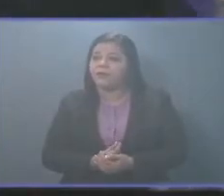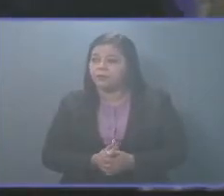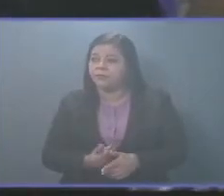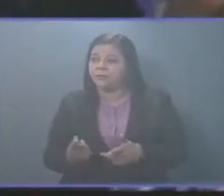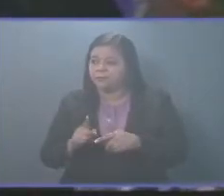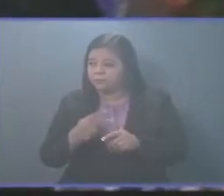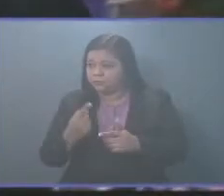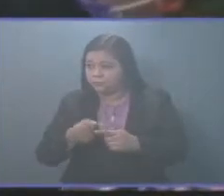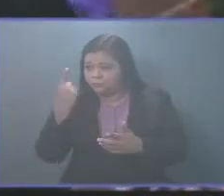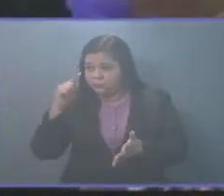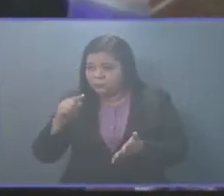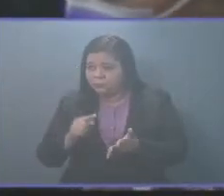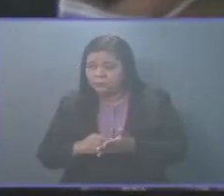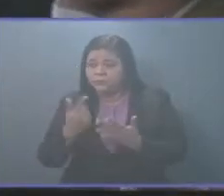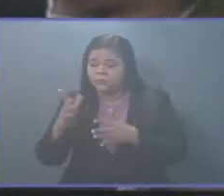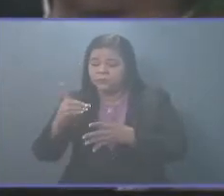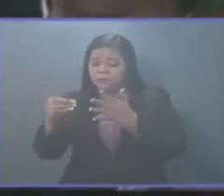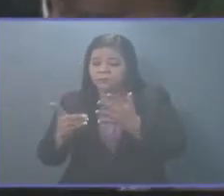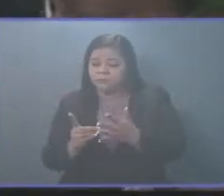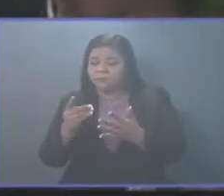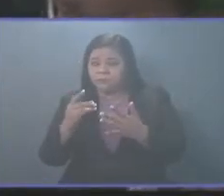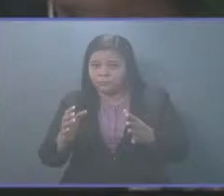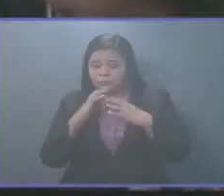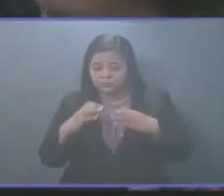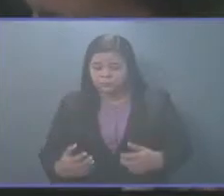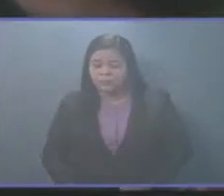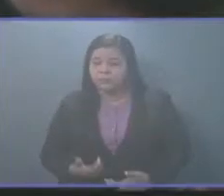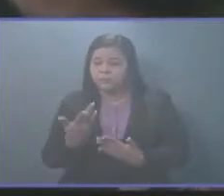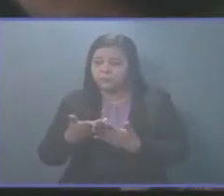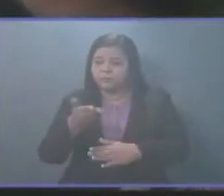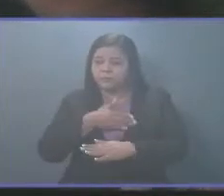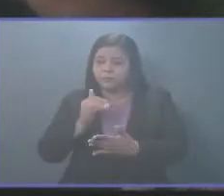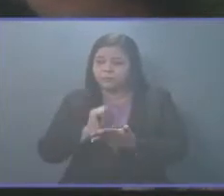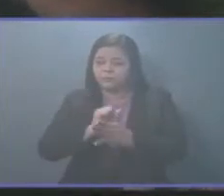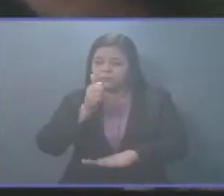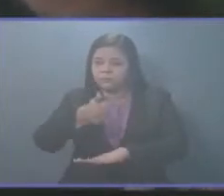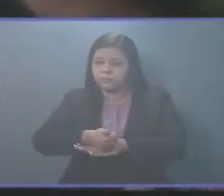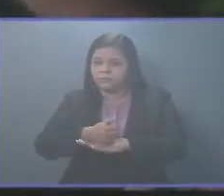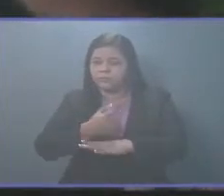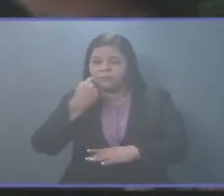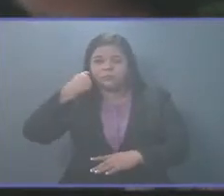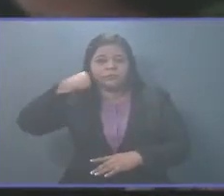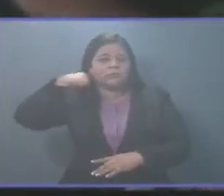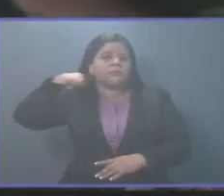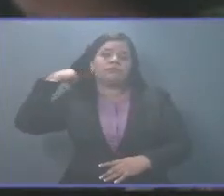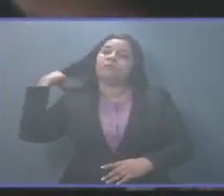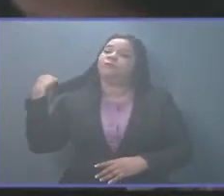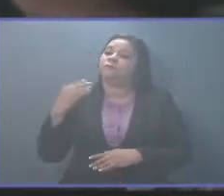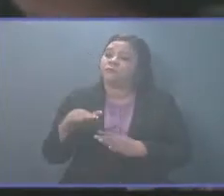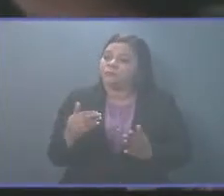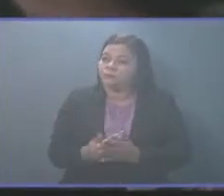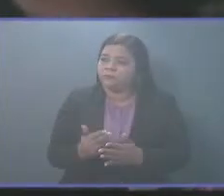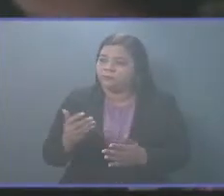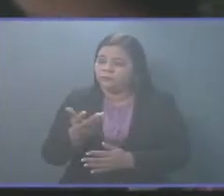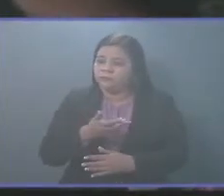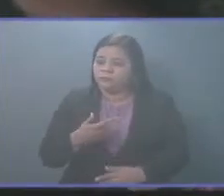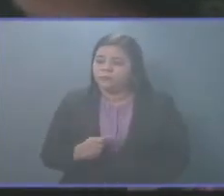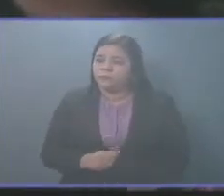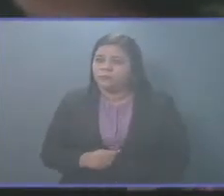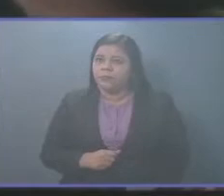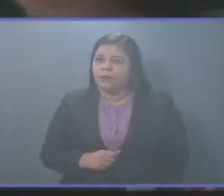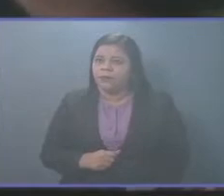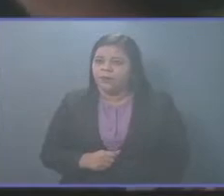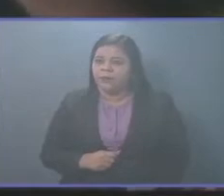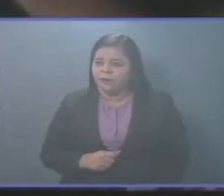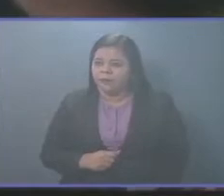gobierno se le asignó mediante el decreto 608, y respetar el mecanismo de veeduría ciudadana,